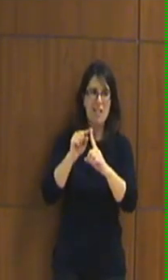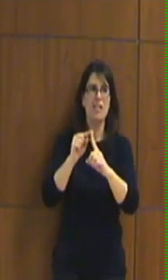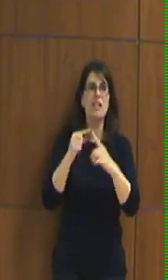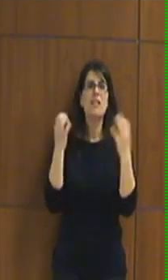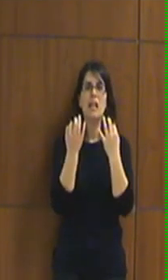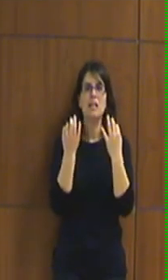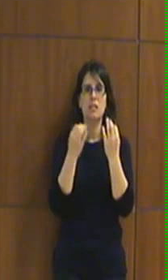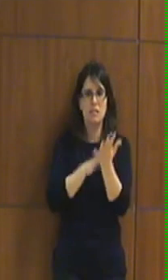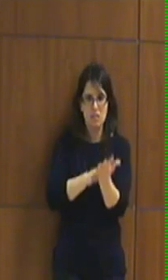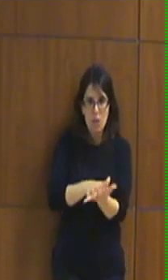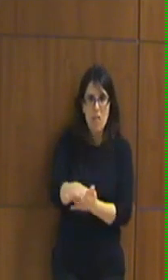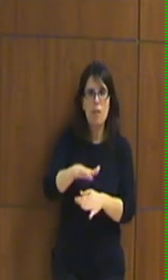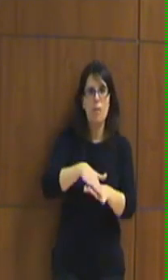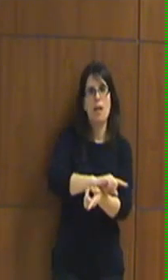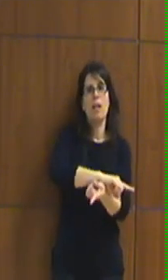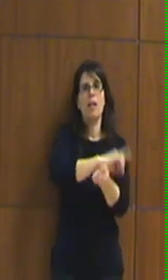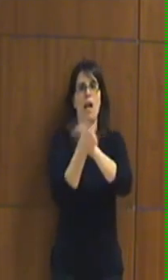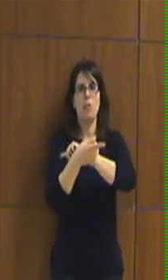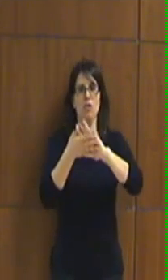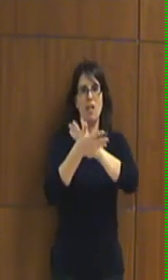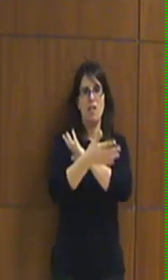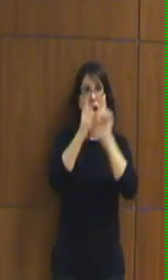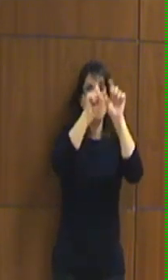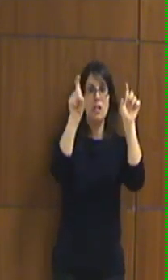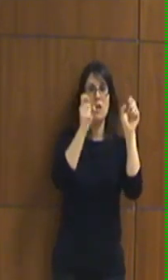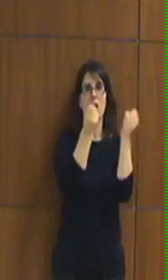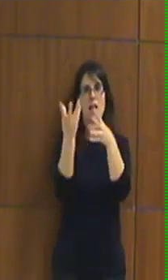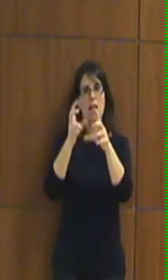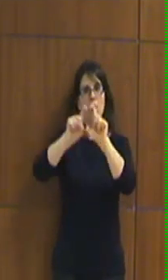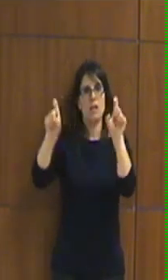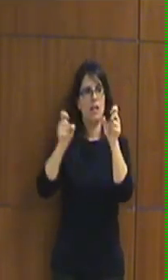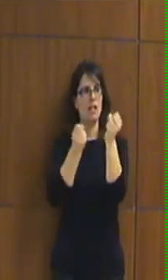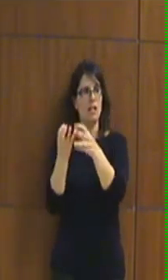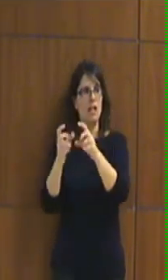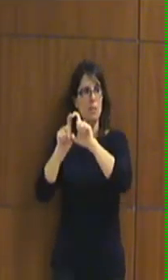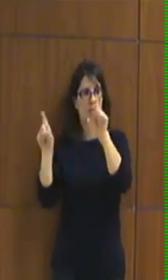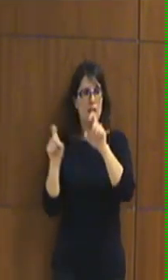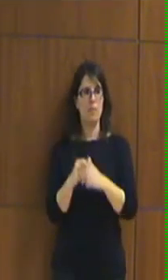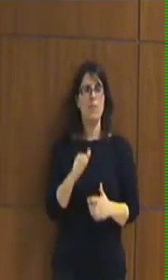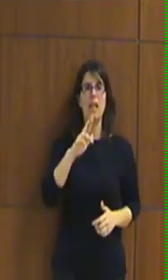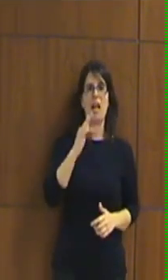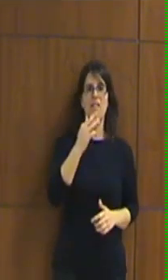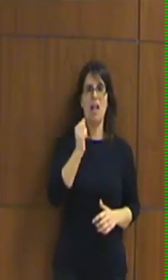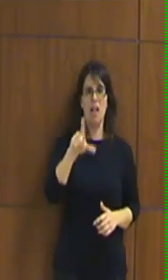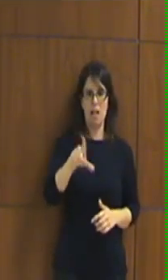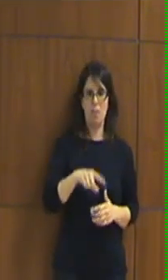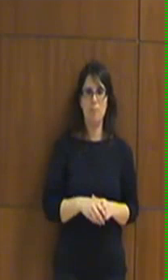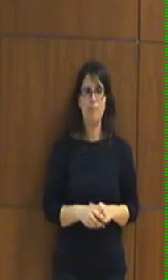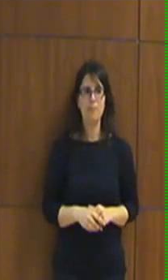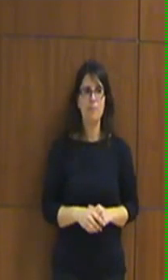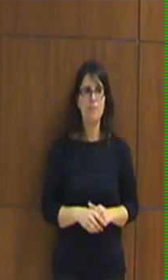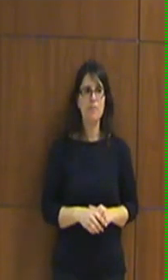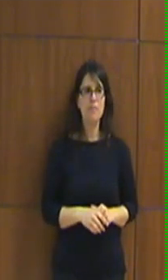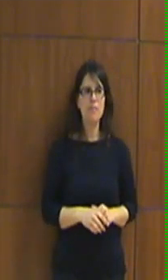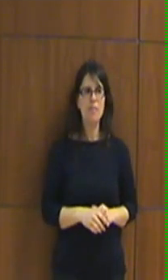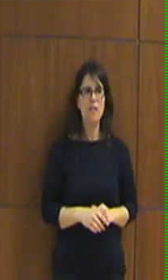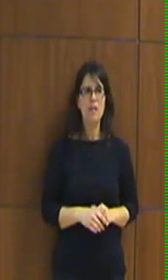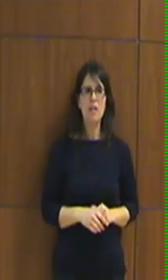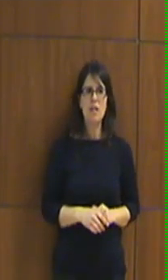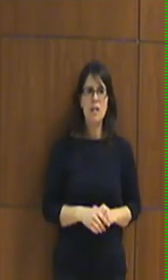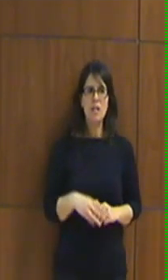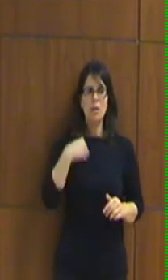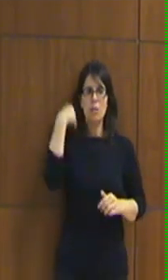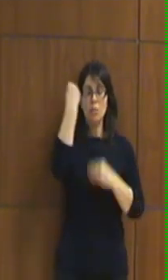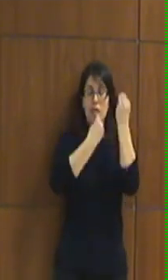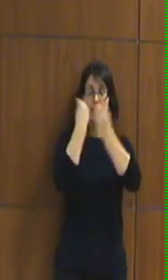de cambio. Yo creo que el Estado debería darle más publicidad a la ley LISMI. Deberían